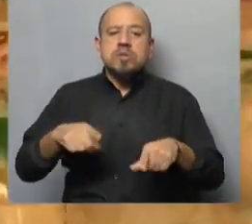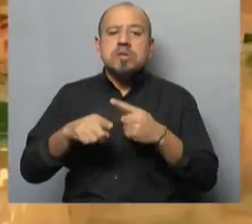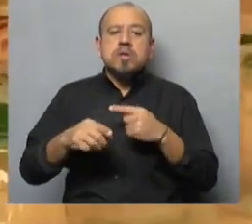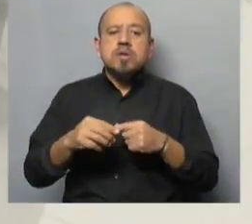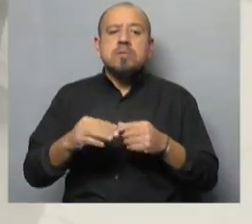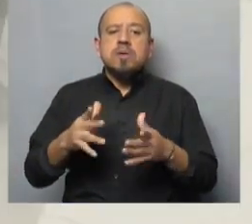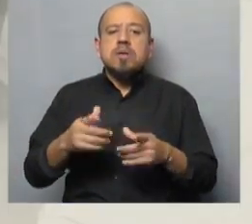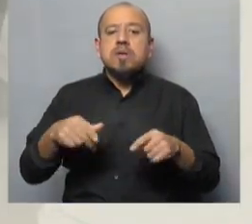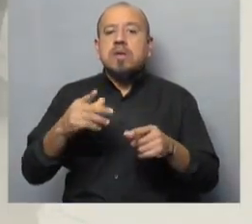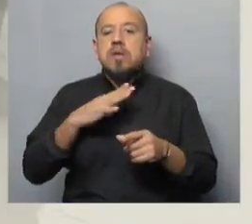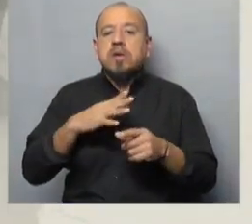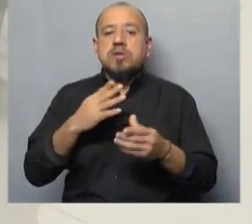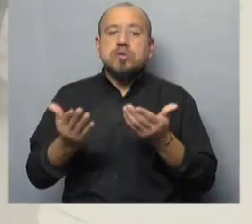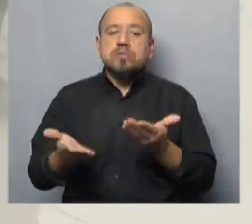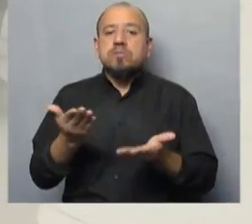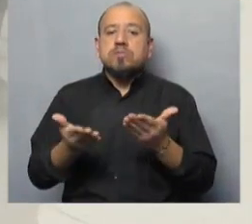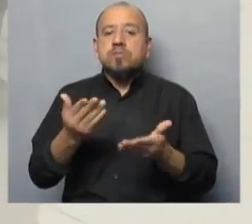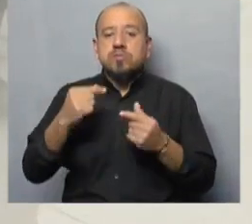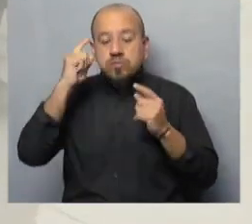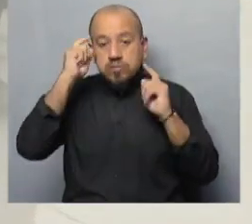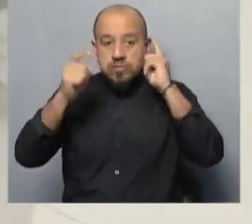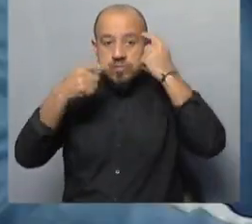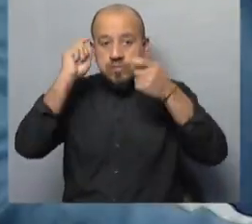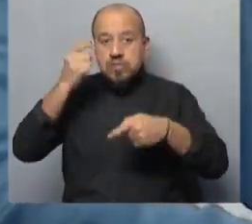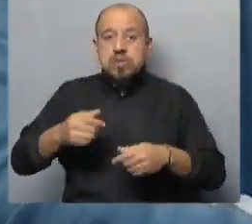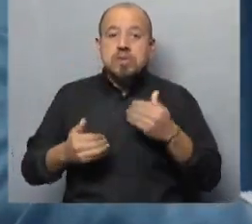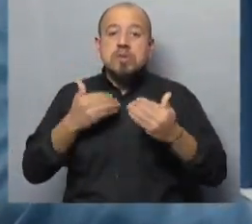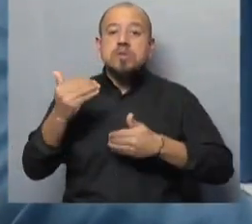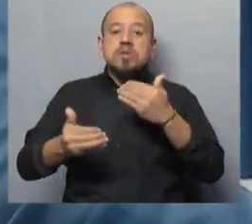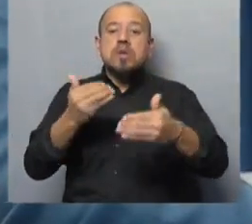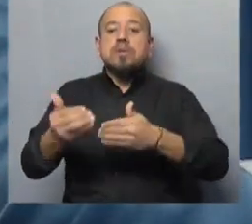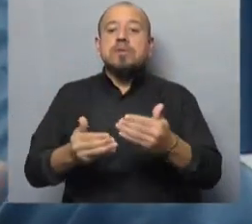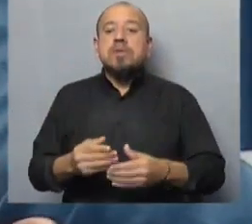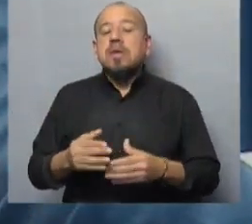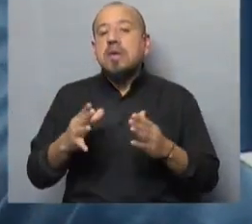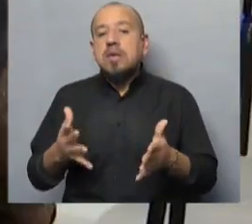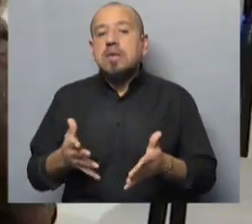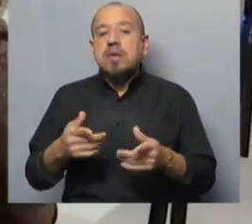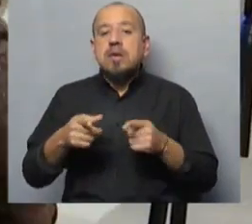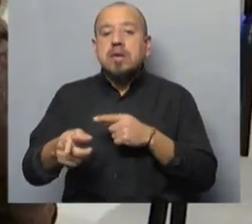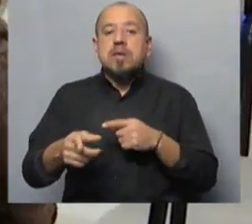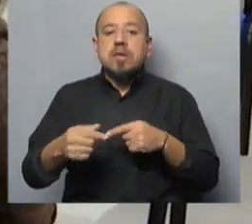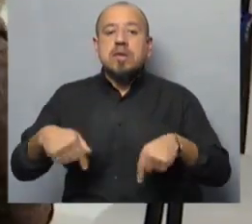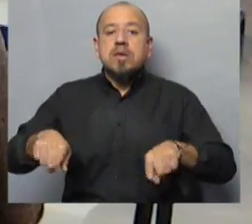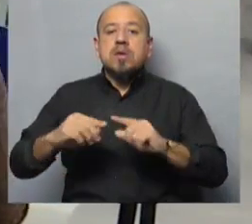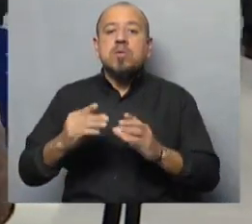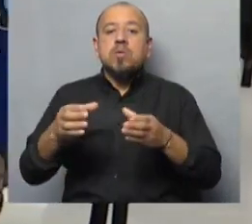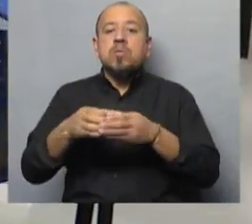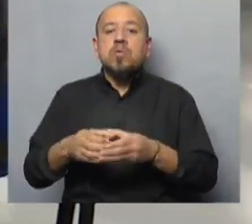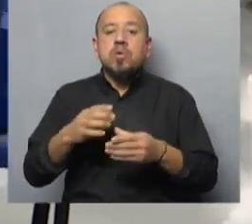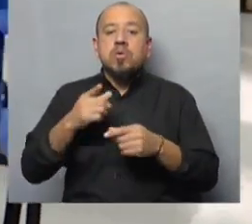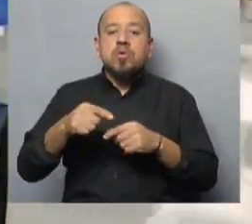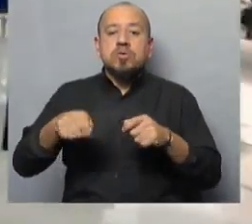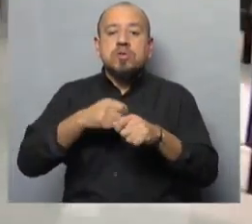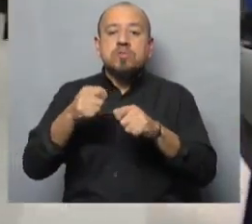para que lo estudien hagan sus aportes y se avancen definir las principales líneas de trabajo de este frente social que tanto el